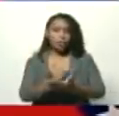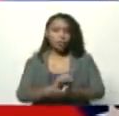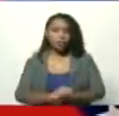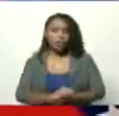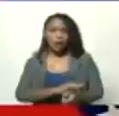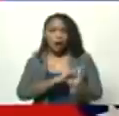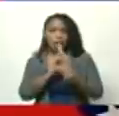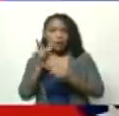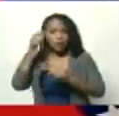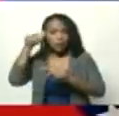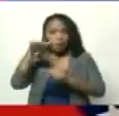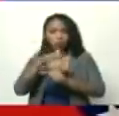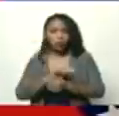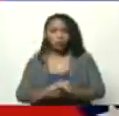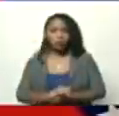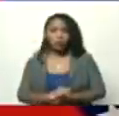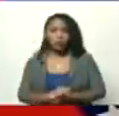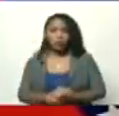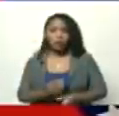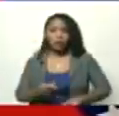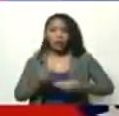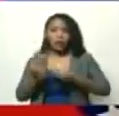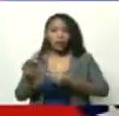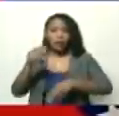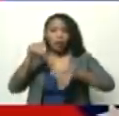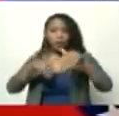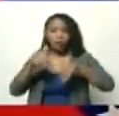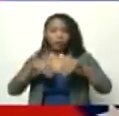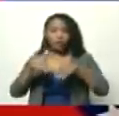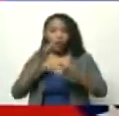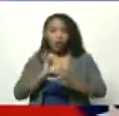a ese pueblo que les dio su voto de confianza.